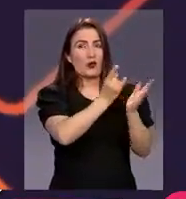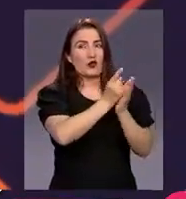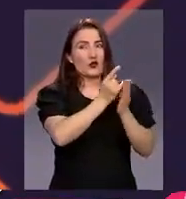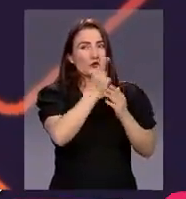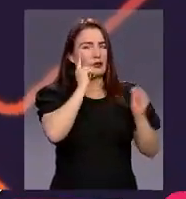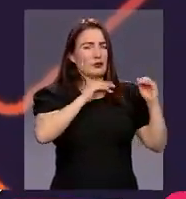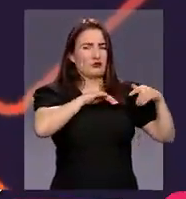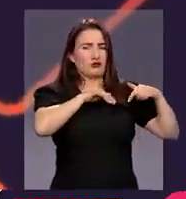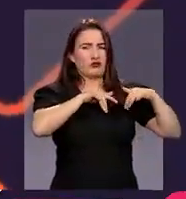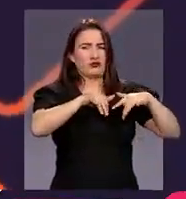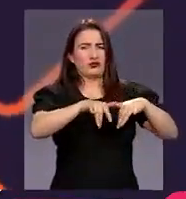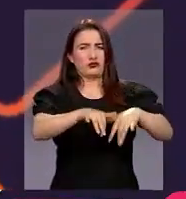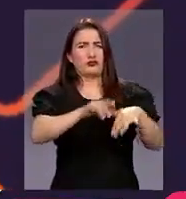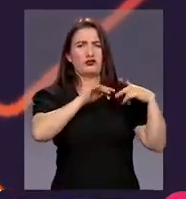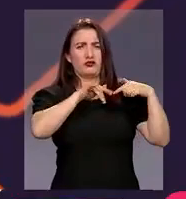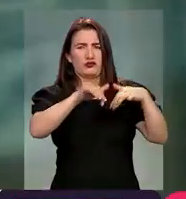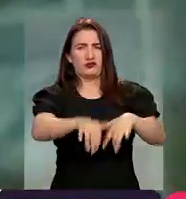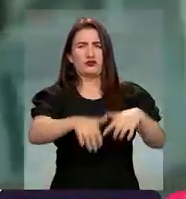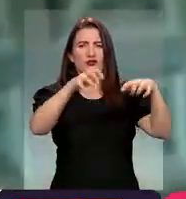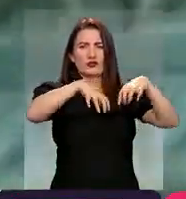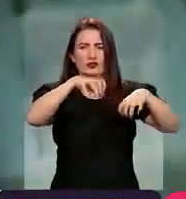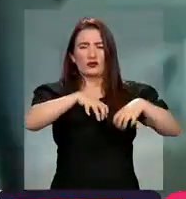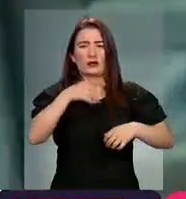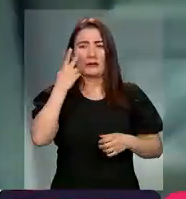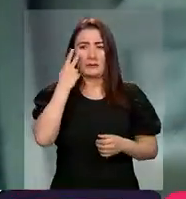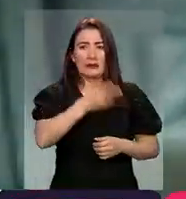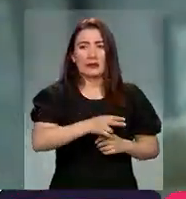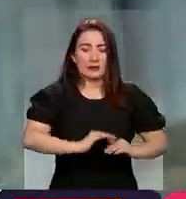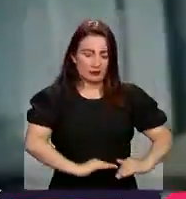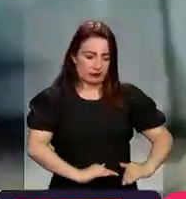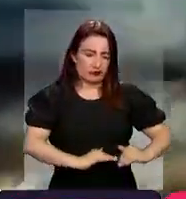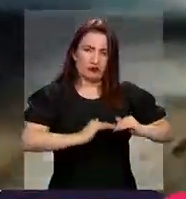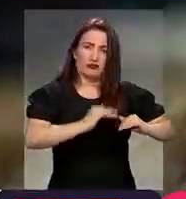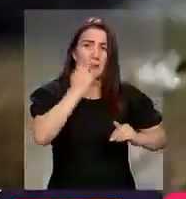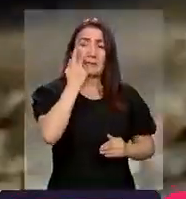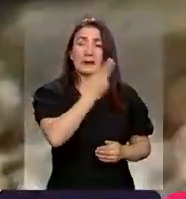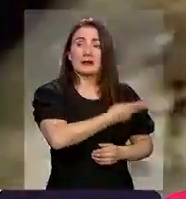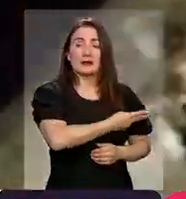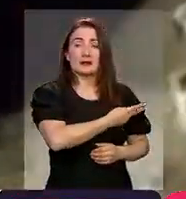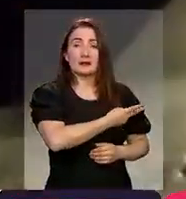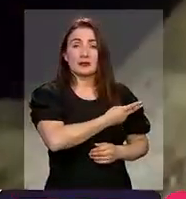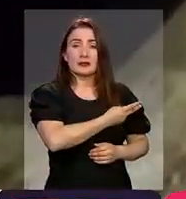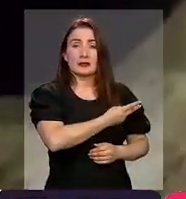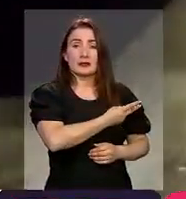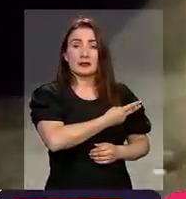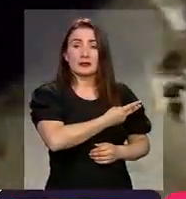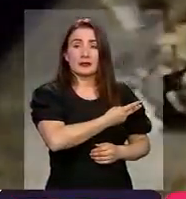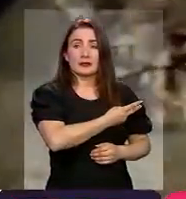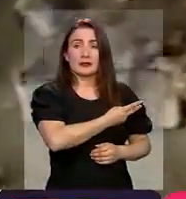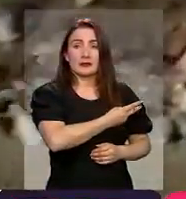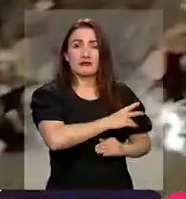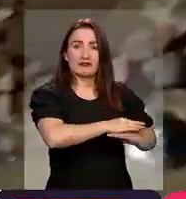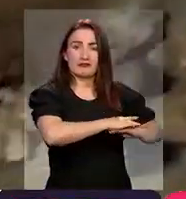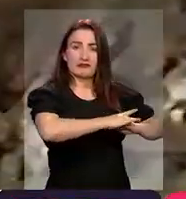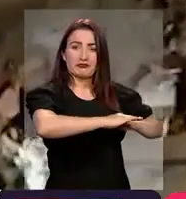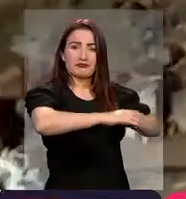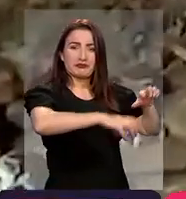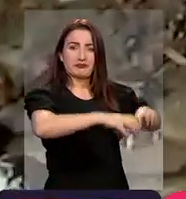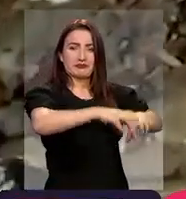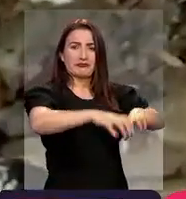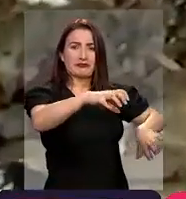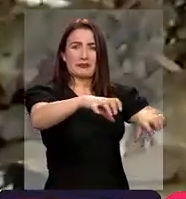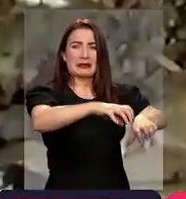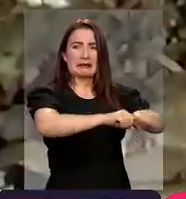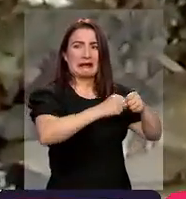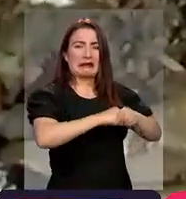las afectaciones generadas por las lluvias. Los resumideros quedaron aquí, en esta parte. El